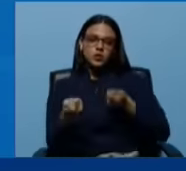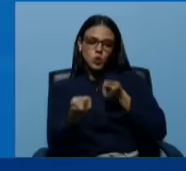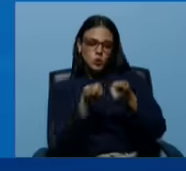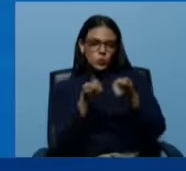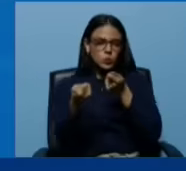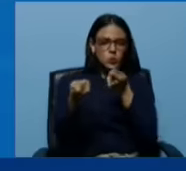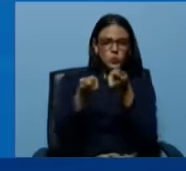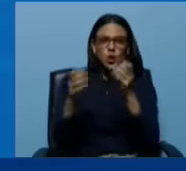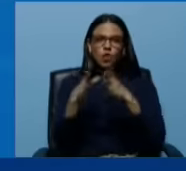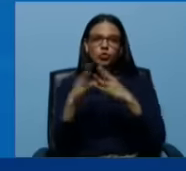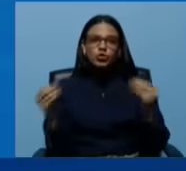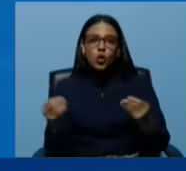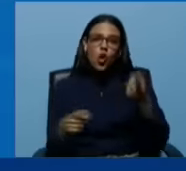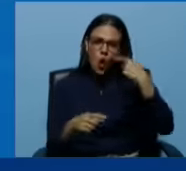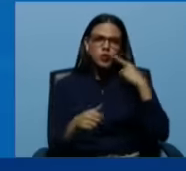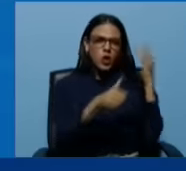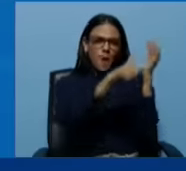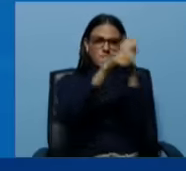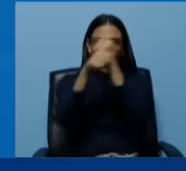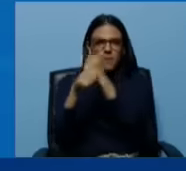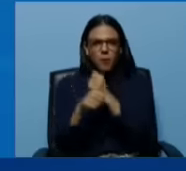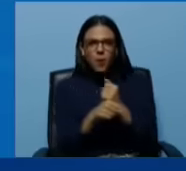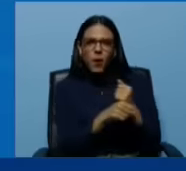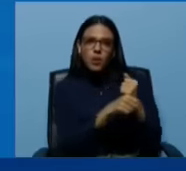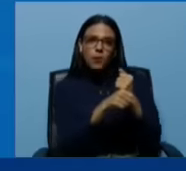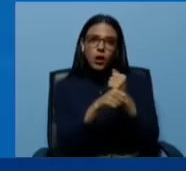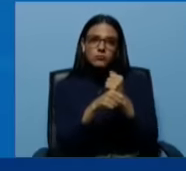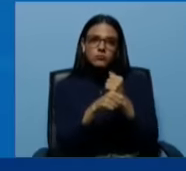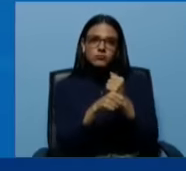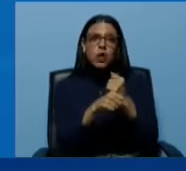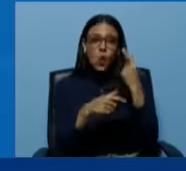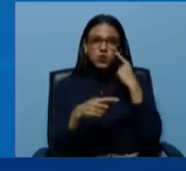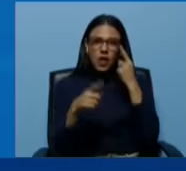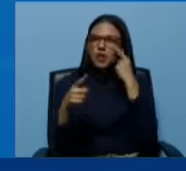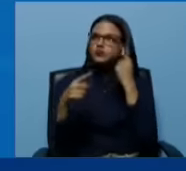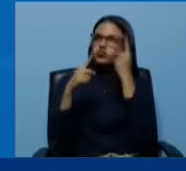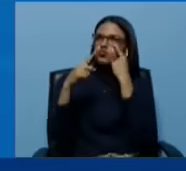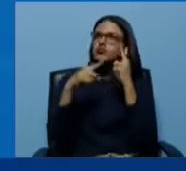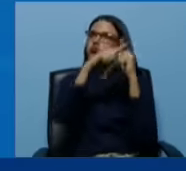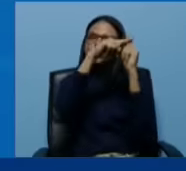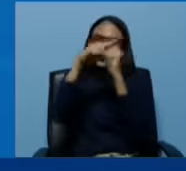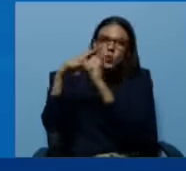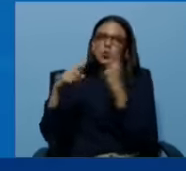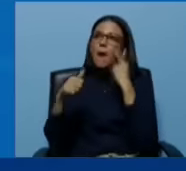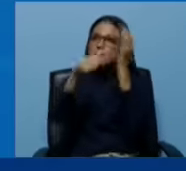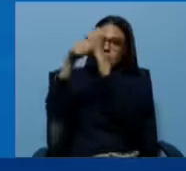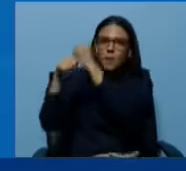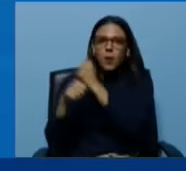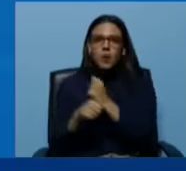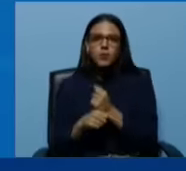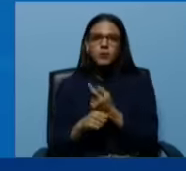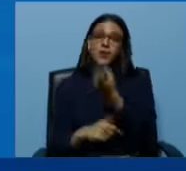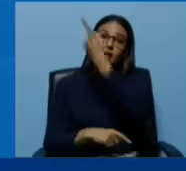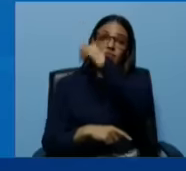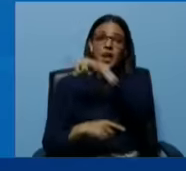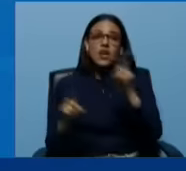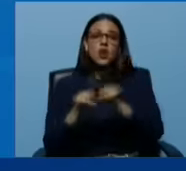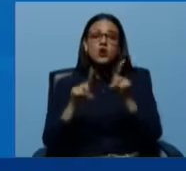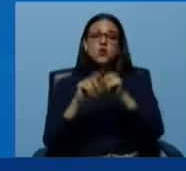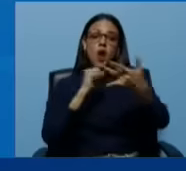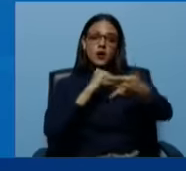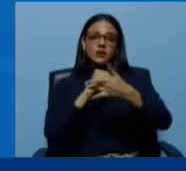¿Les cuadra la cuenta? ¿Cuadra la cuenta? ¿Ah? Imperio tecnológico, ideología